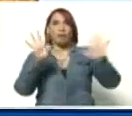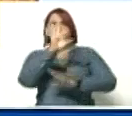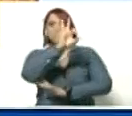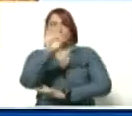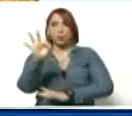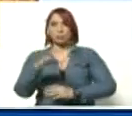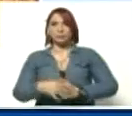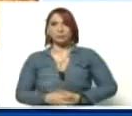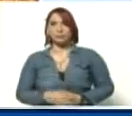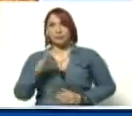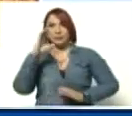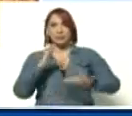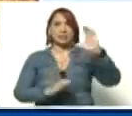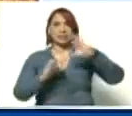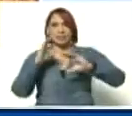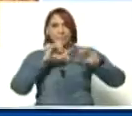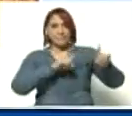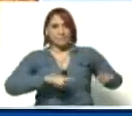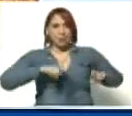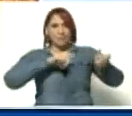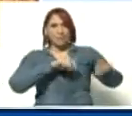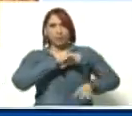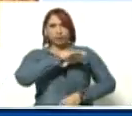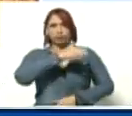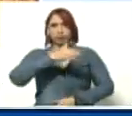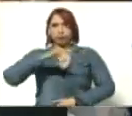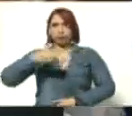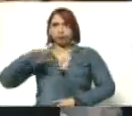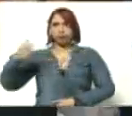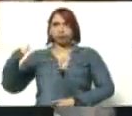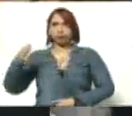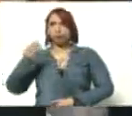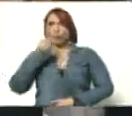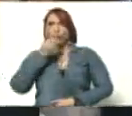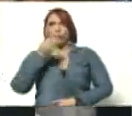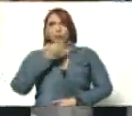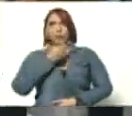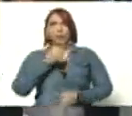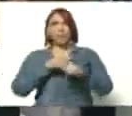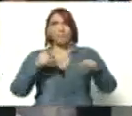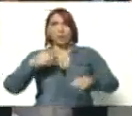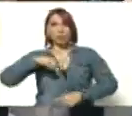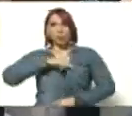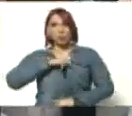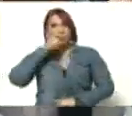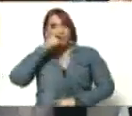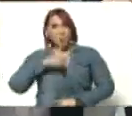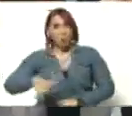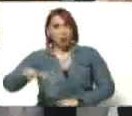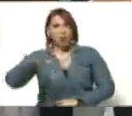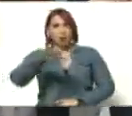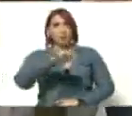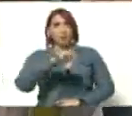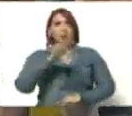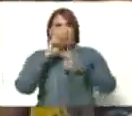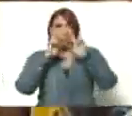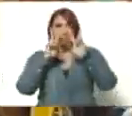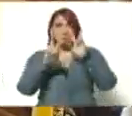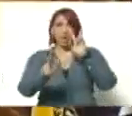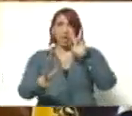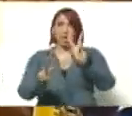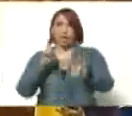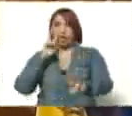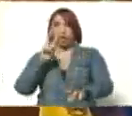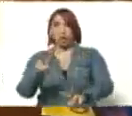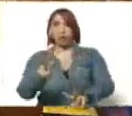en ciencias del agro y del mar. La comida para nuestro pueblo. ¿Te das cuenta,